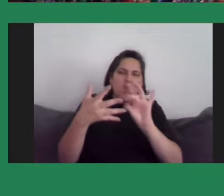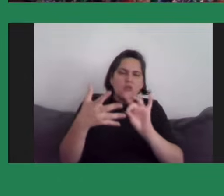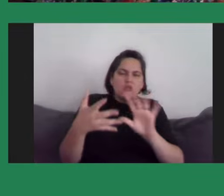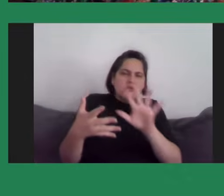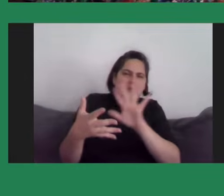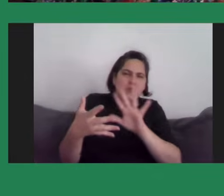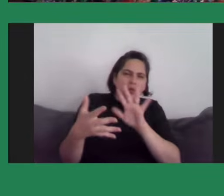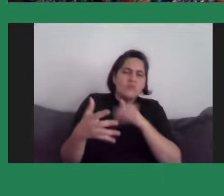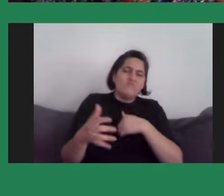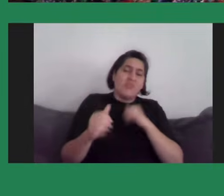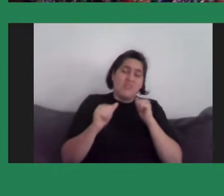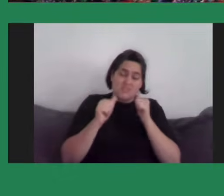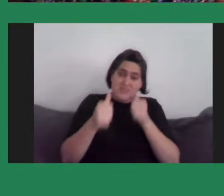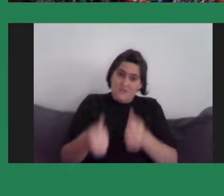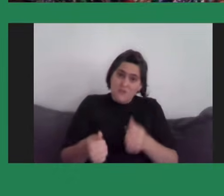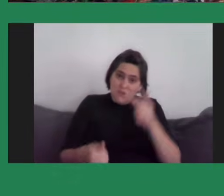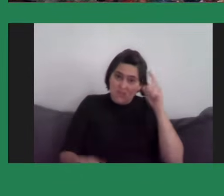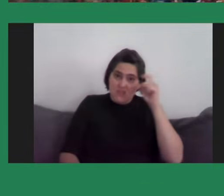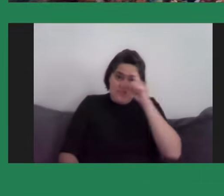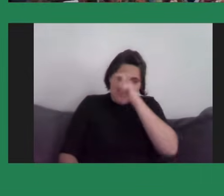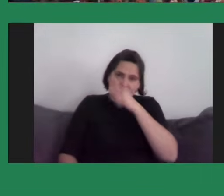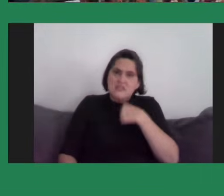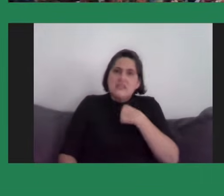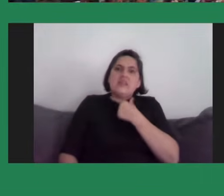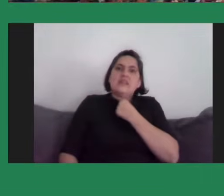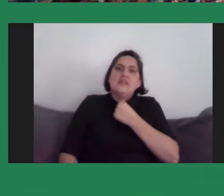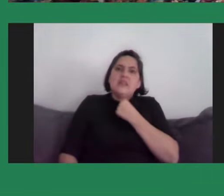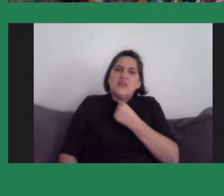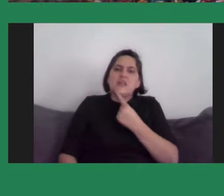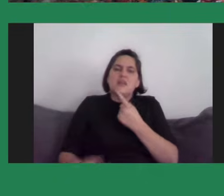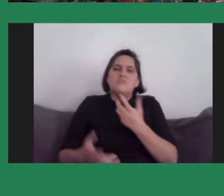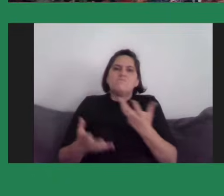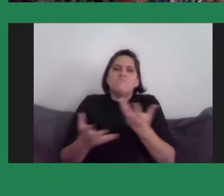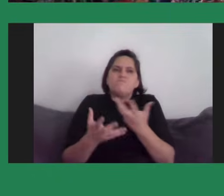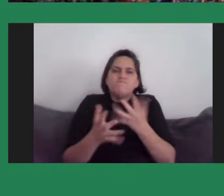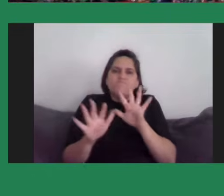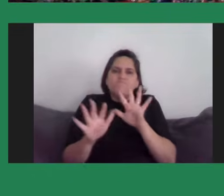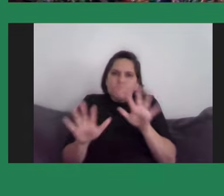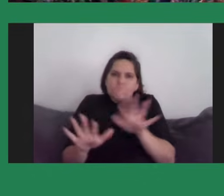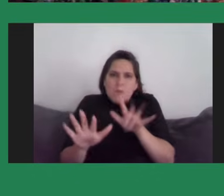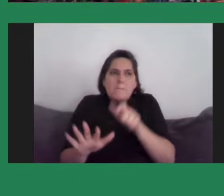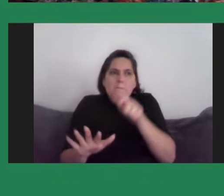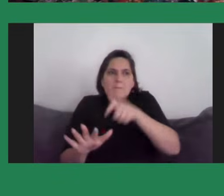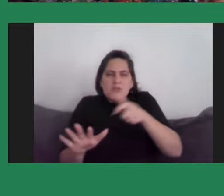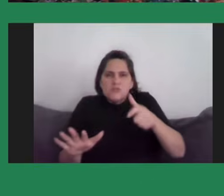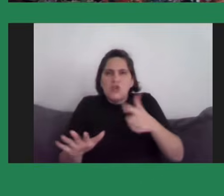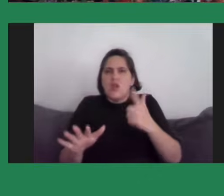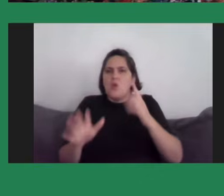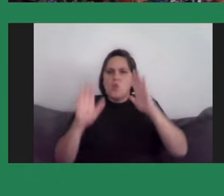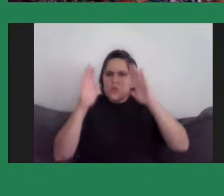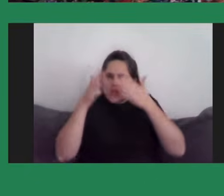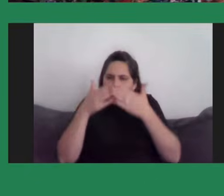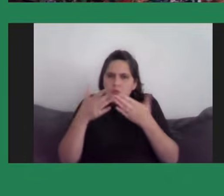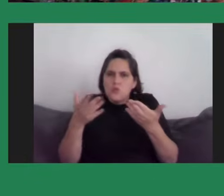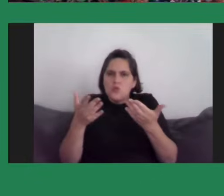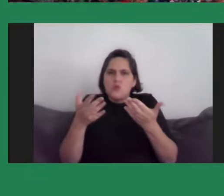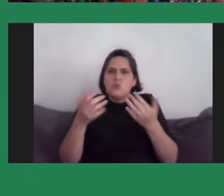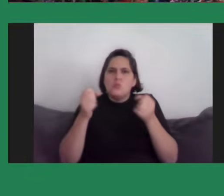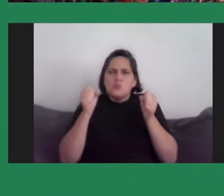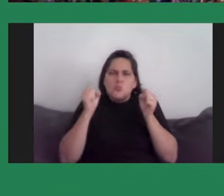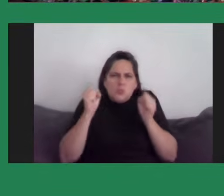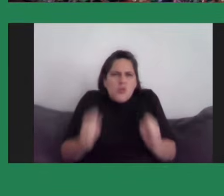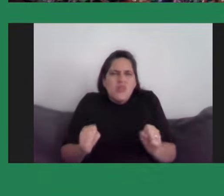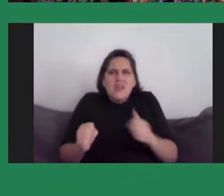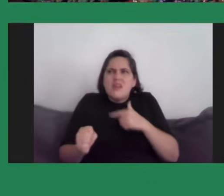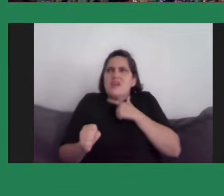quienes entonces estamos en contacto con personas autistas, poder entonces hacer